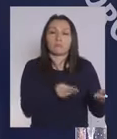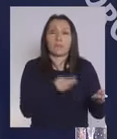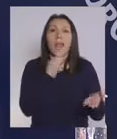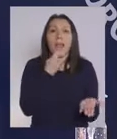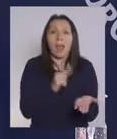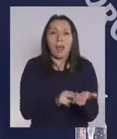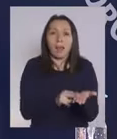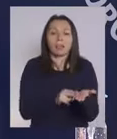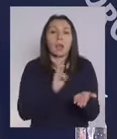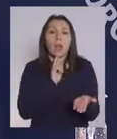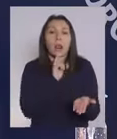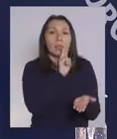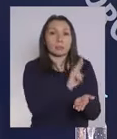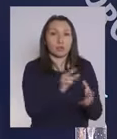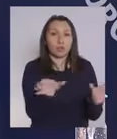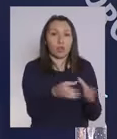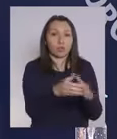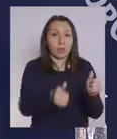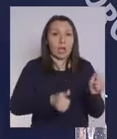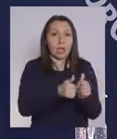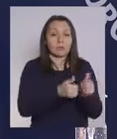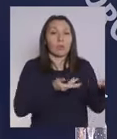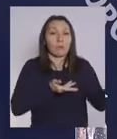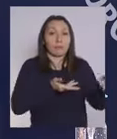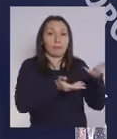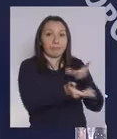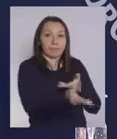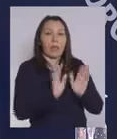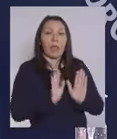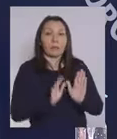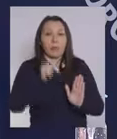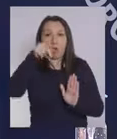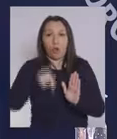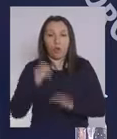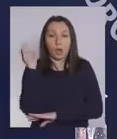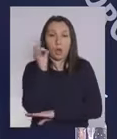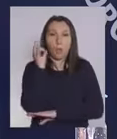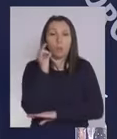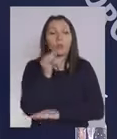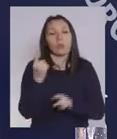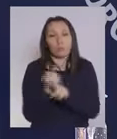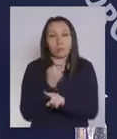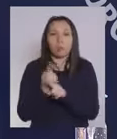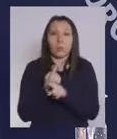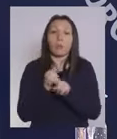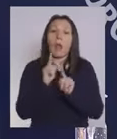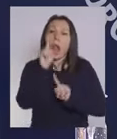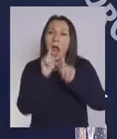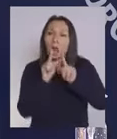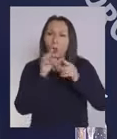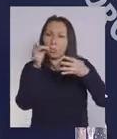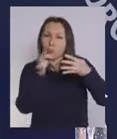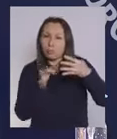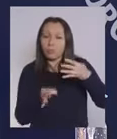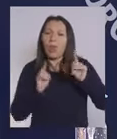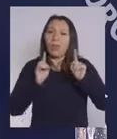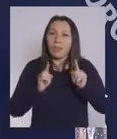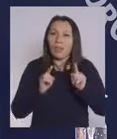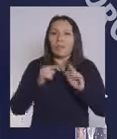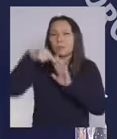una carta respondiéndole al Consejo Asesor y esperamos hoy día tener esa conversación, porque hay algunas cosas que tenemos